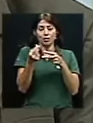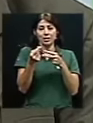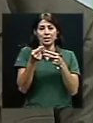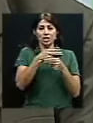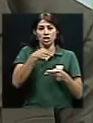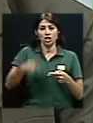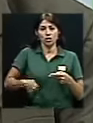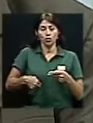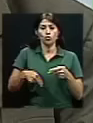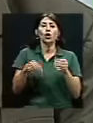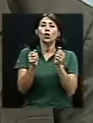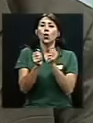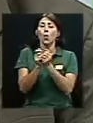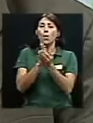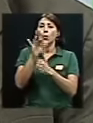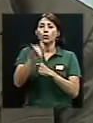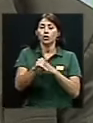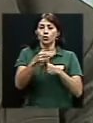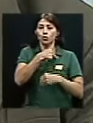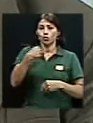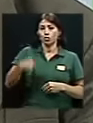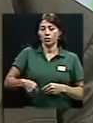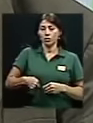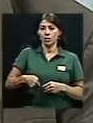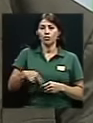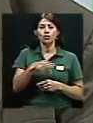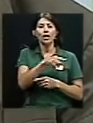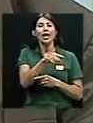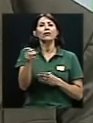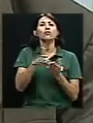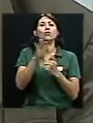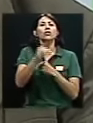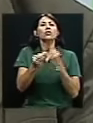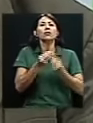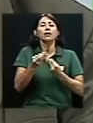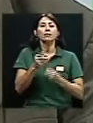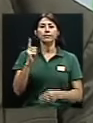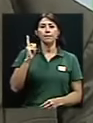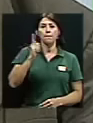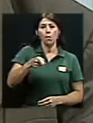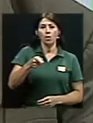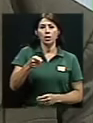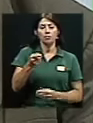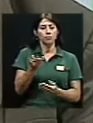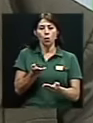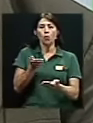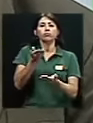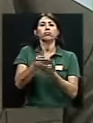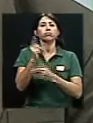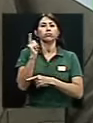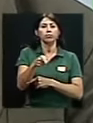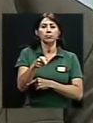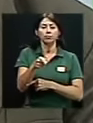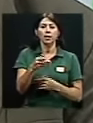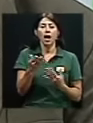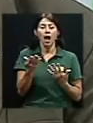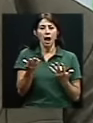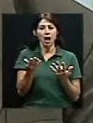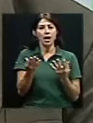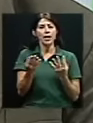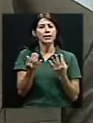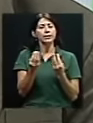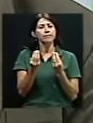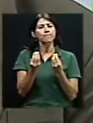chinos se festinan, se imponen prácticamente y hay un intento,